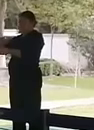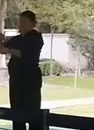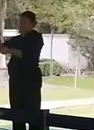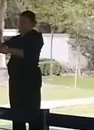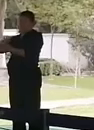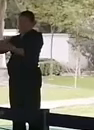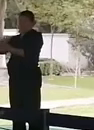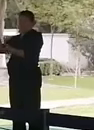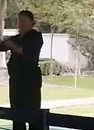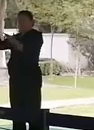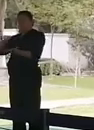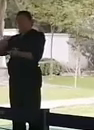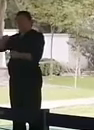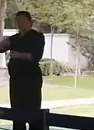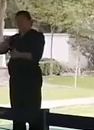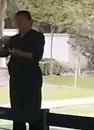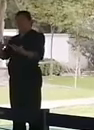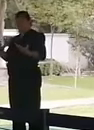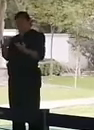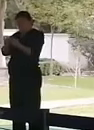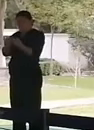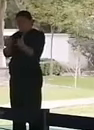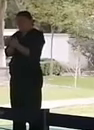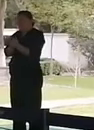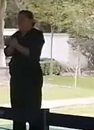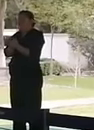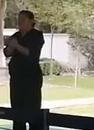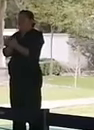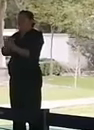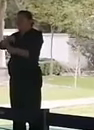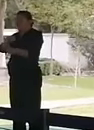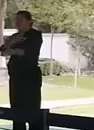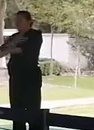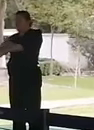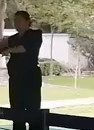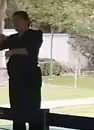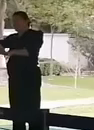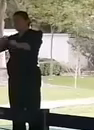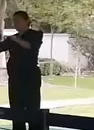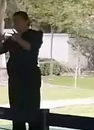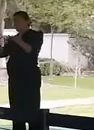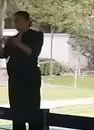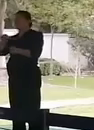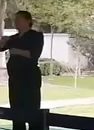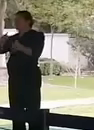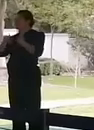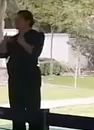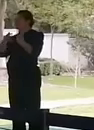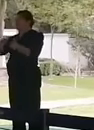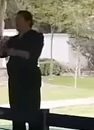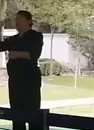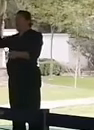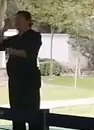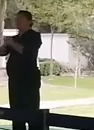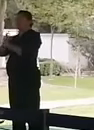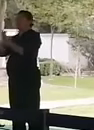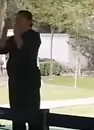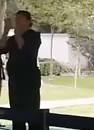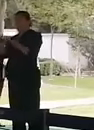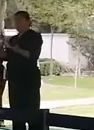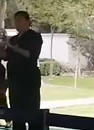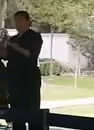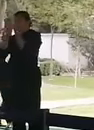familias aquí en Tlaxcala. Eran jóvenes que nunca habían tenido esa oportunidad y que hoy, a través del gobierno del estado también